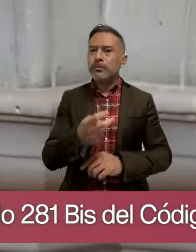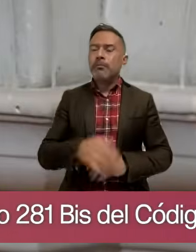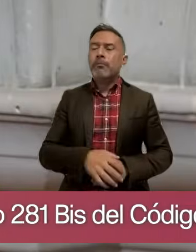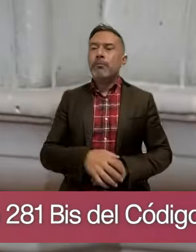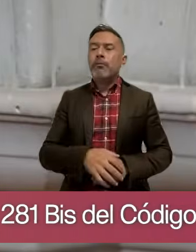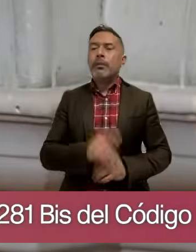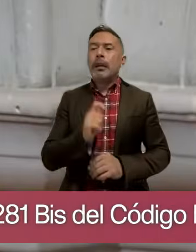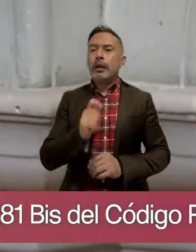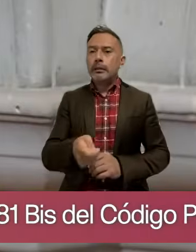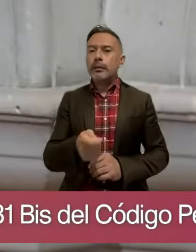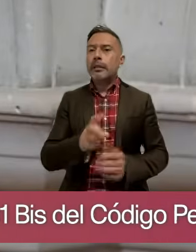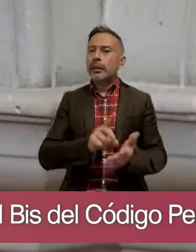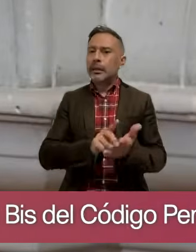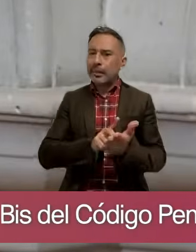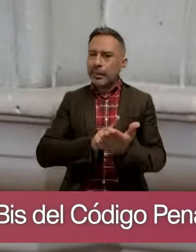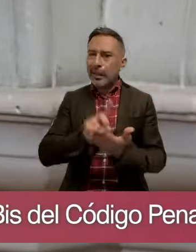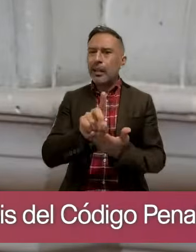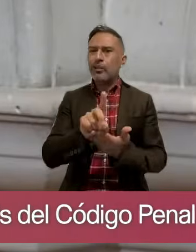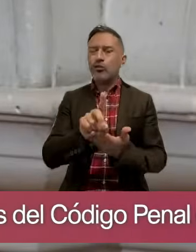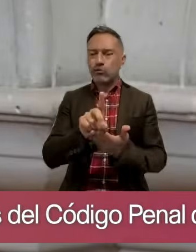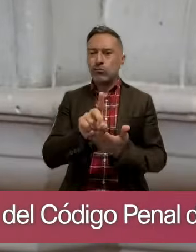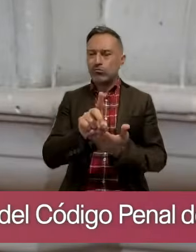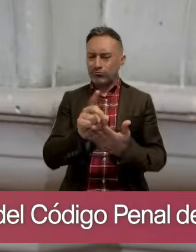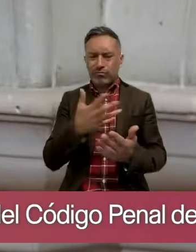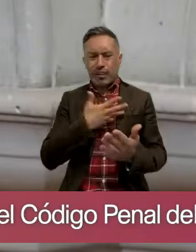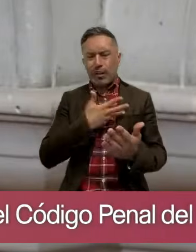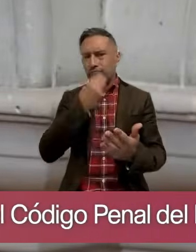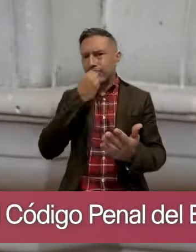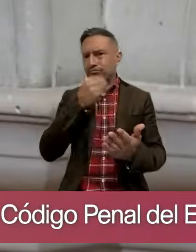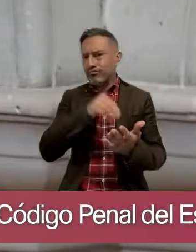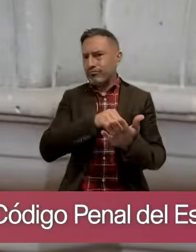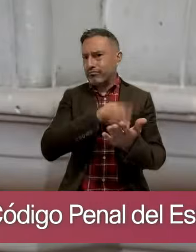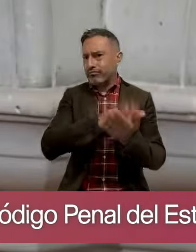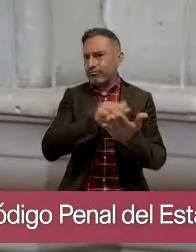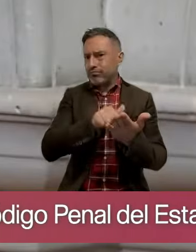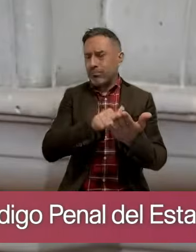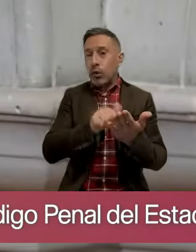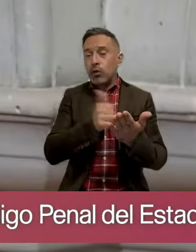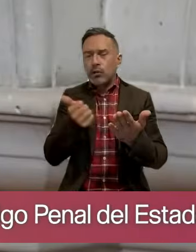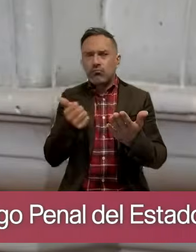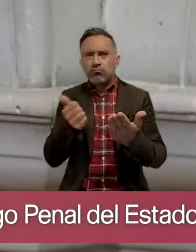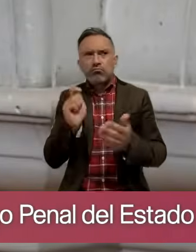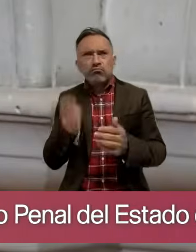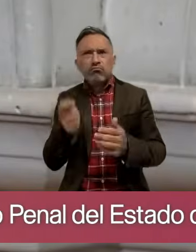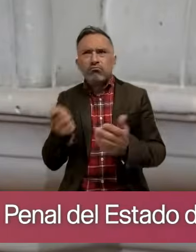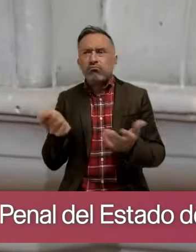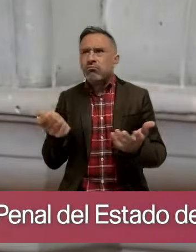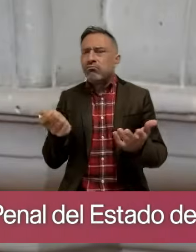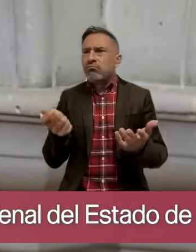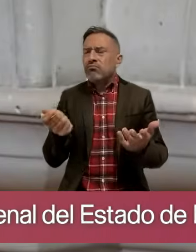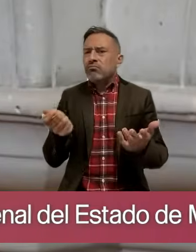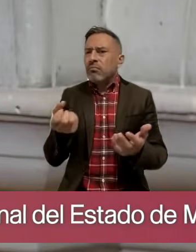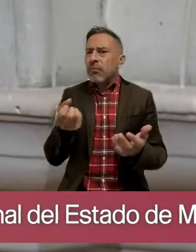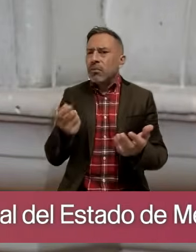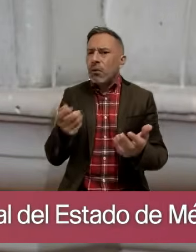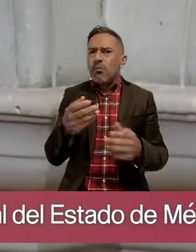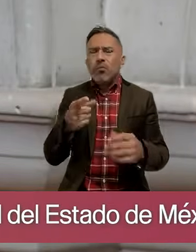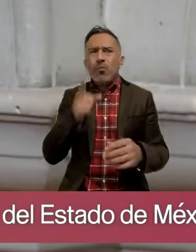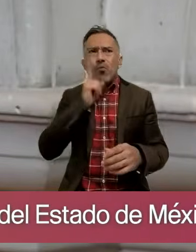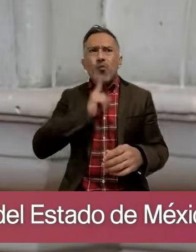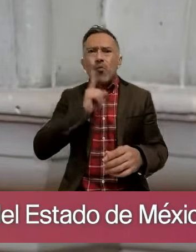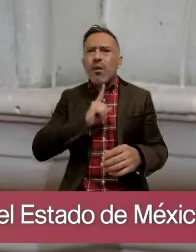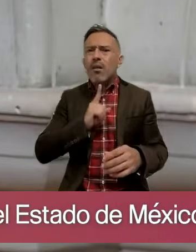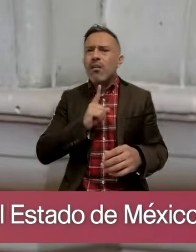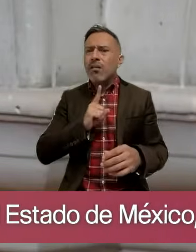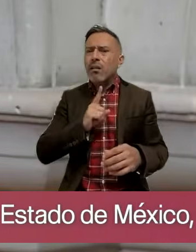hipergarantizado de estos derechos. Entonces, las preguntas que duelen son más que inevitables. ¿Por qué se siguen matando a mujeres,